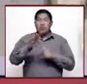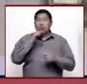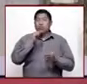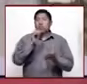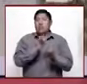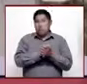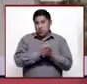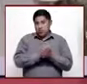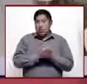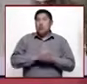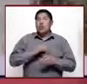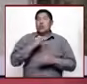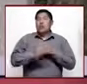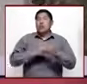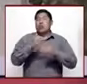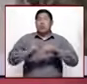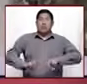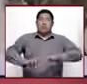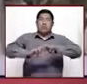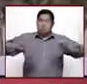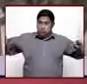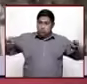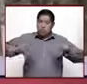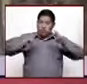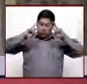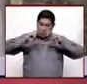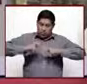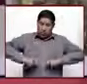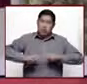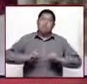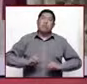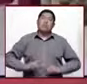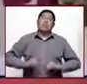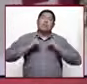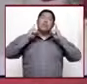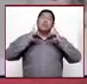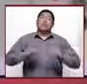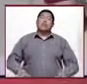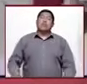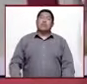para proceder con el allanamiento y la requisa de este domicilio.